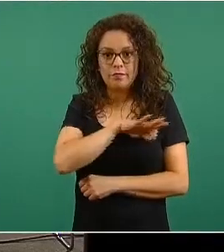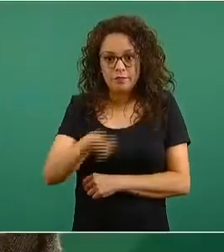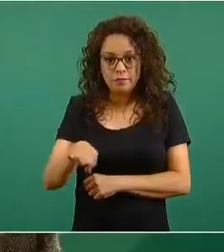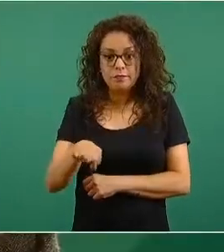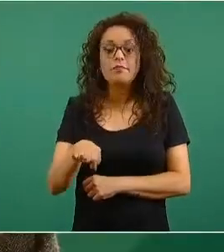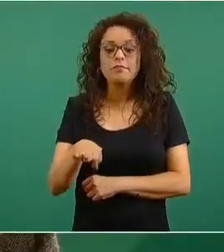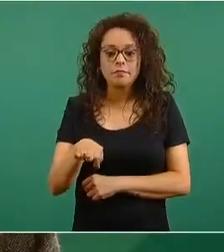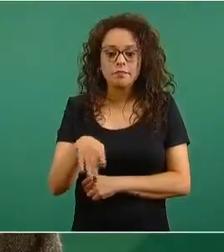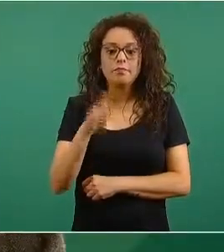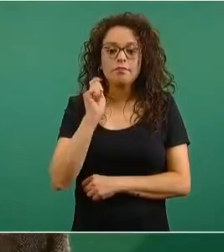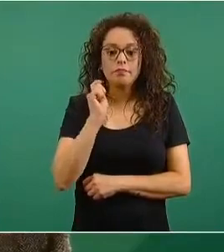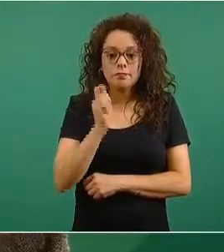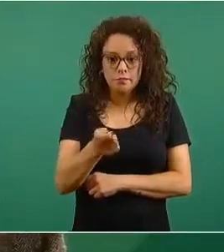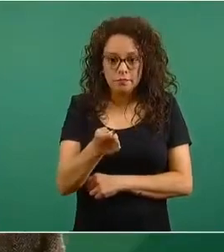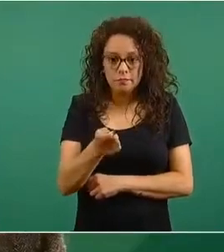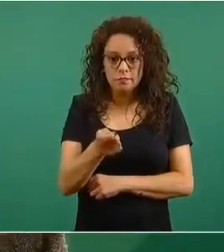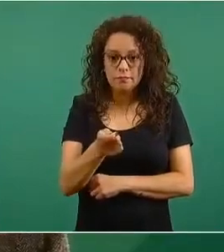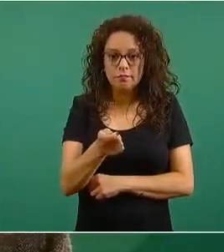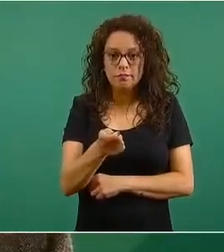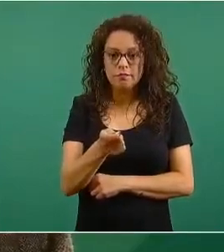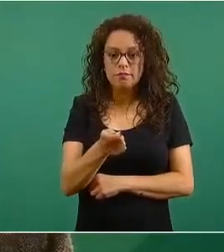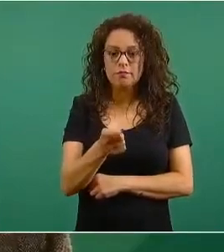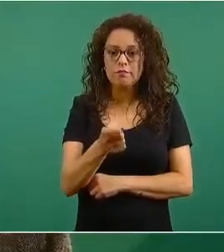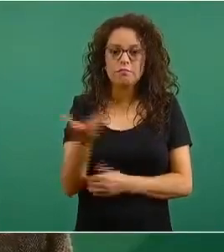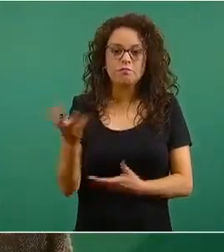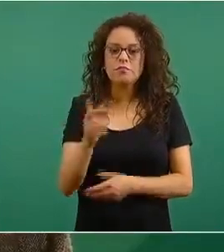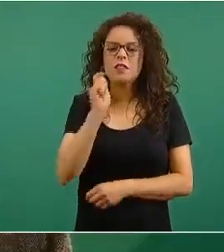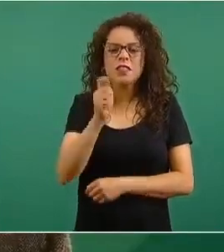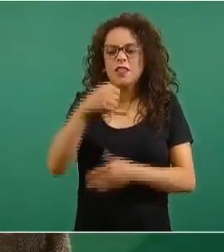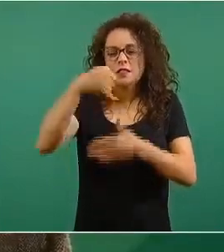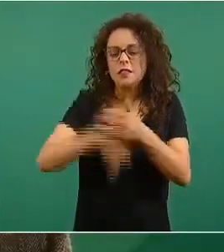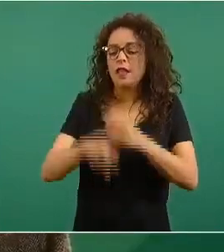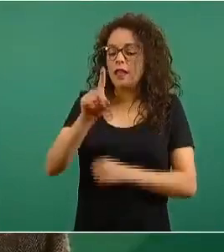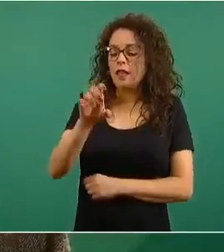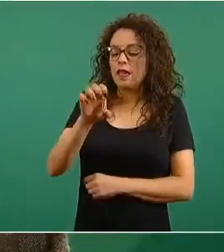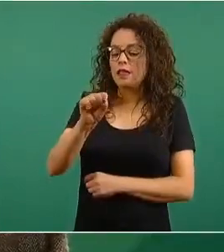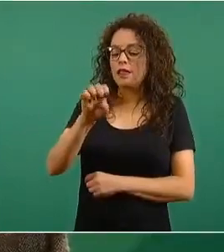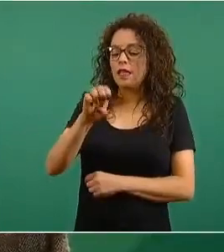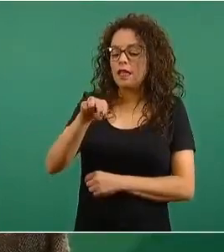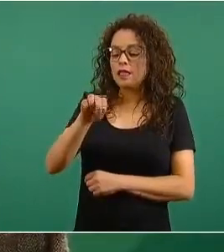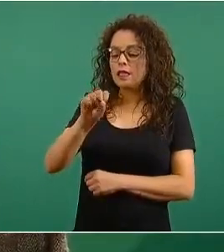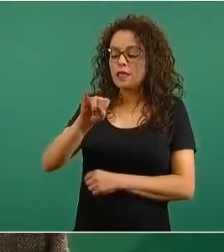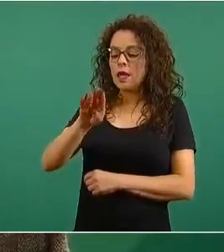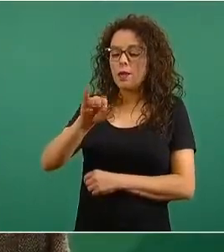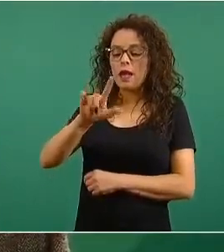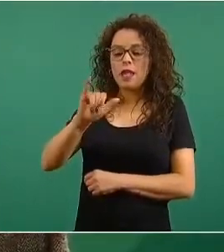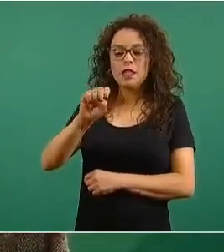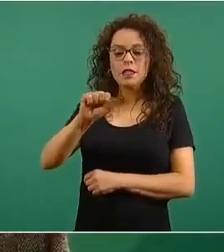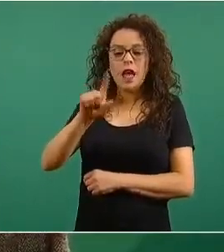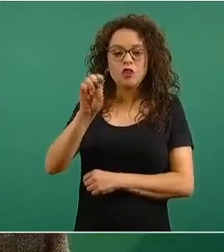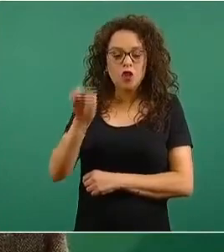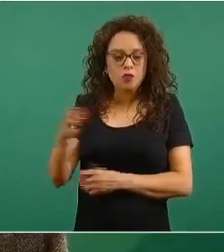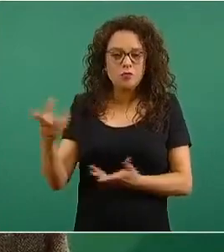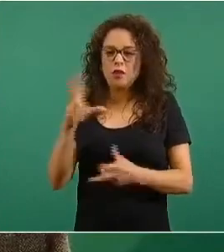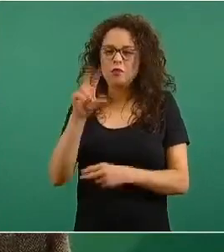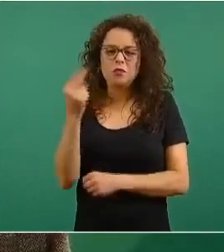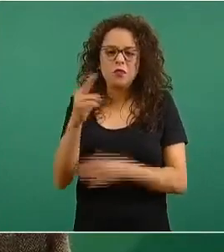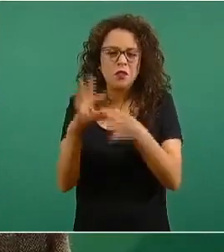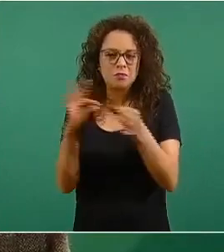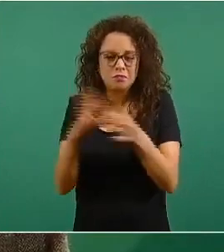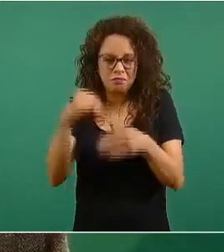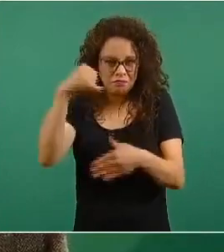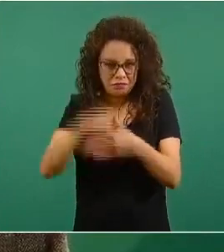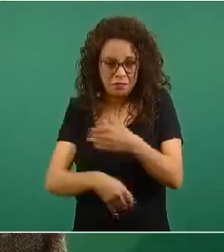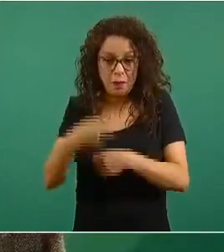de desensibilización. No detallaré, es una intervención médica que no viene al caso comentar en